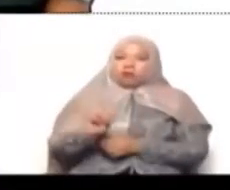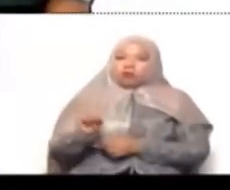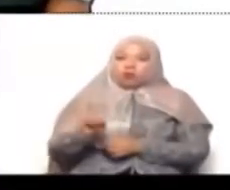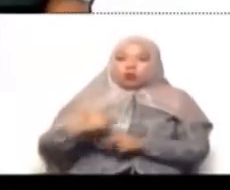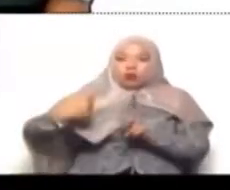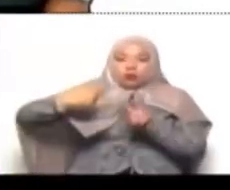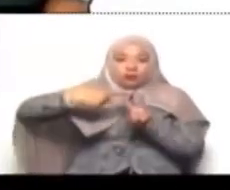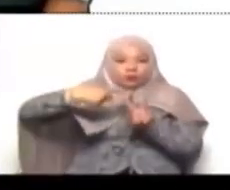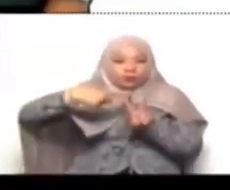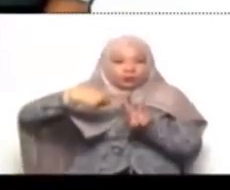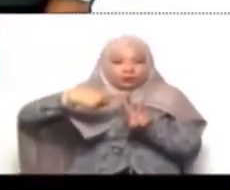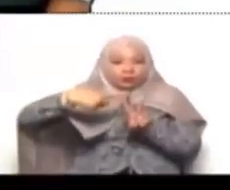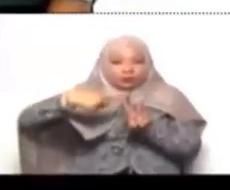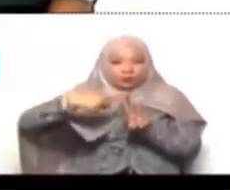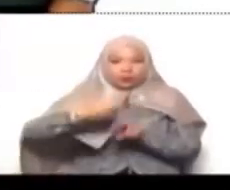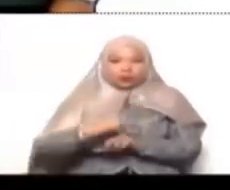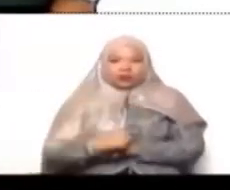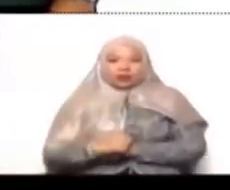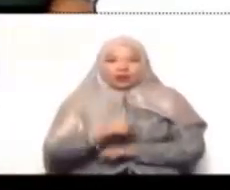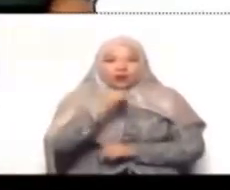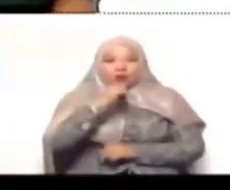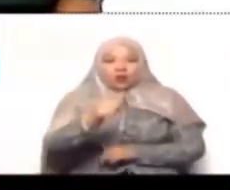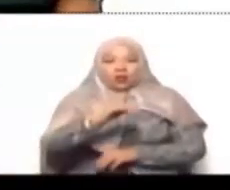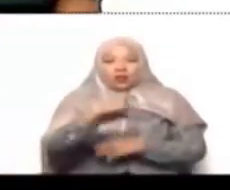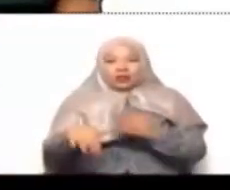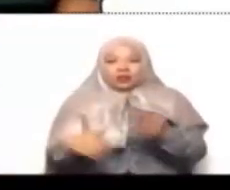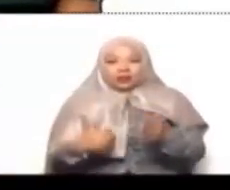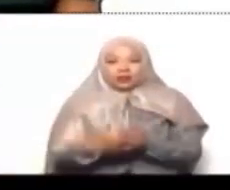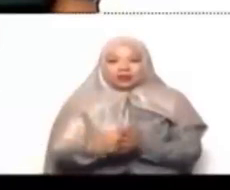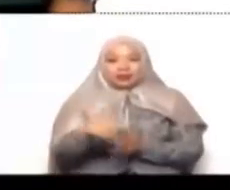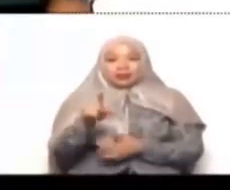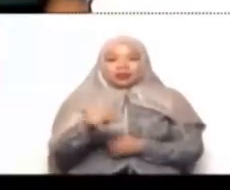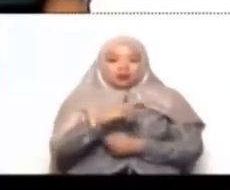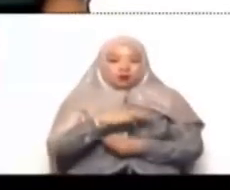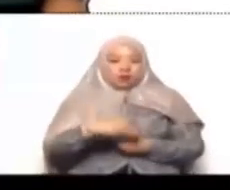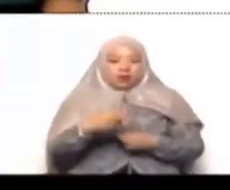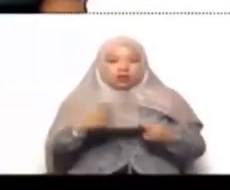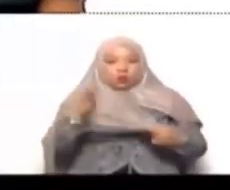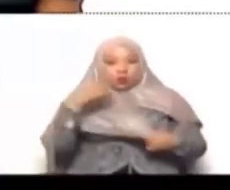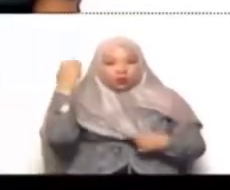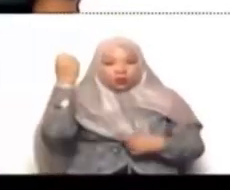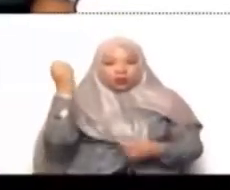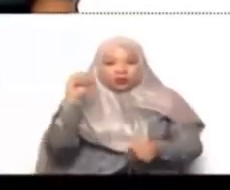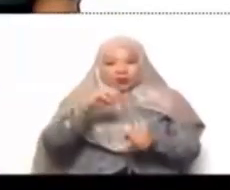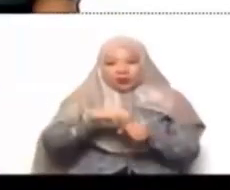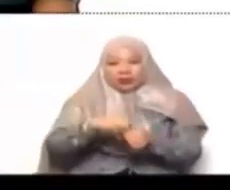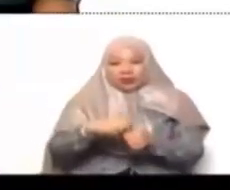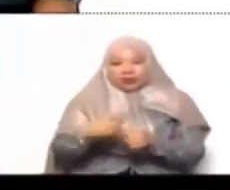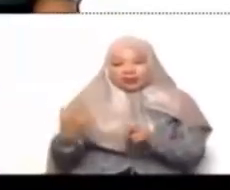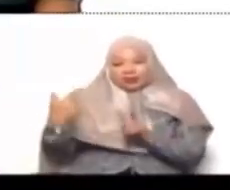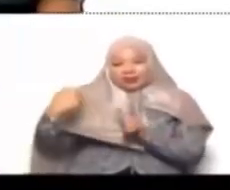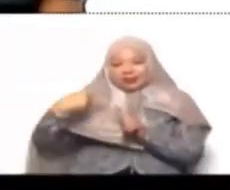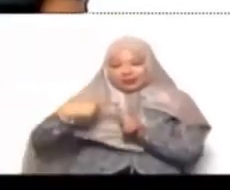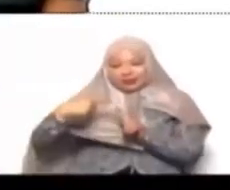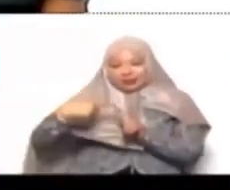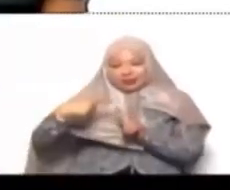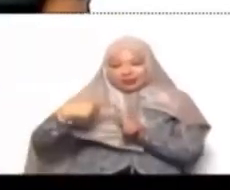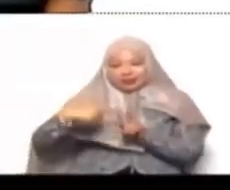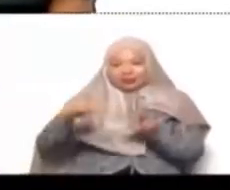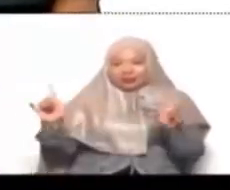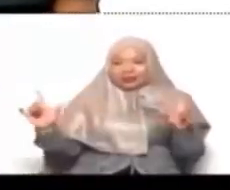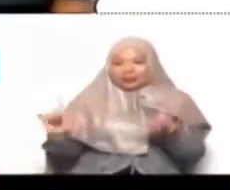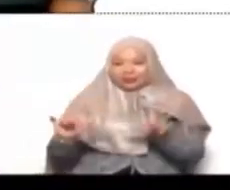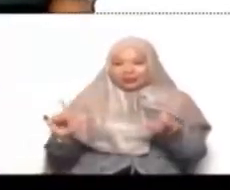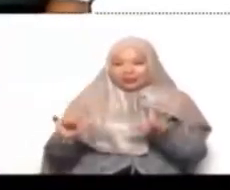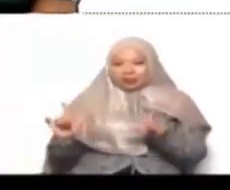de Televisión? Y fue una gran noticia que tú diste, que dio el ministro Ñañez, vuelve Miguel Ángel Pirela a las pantallas y a